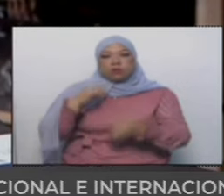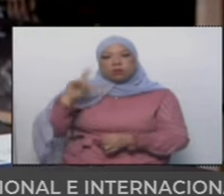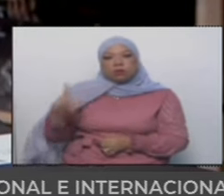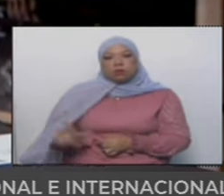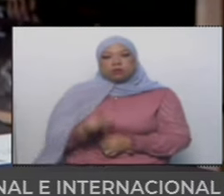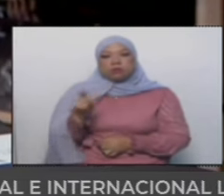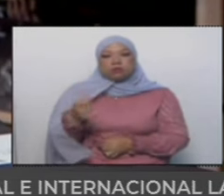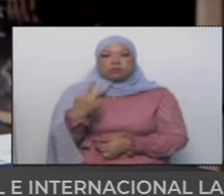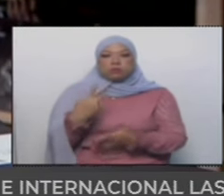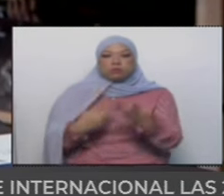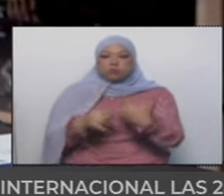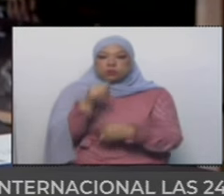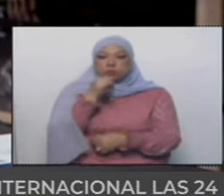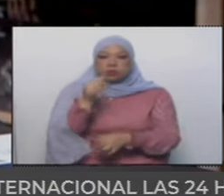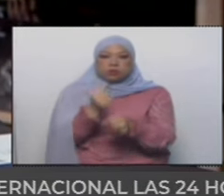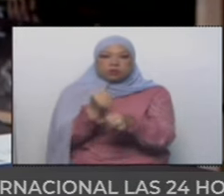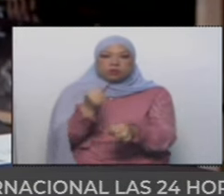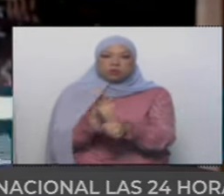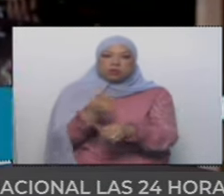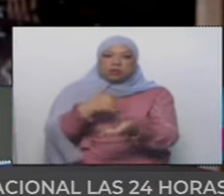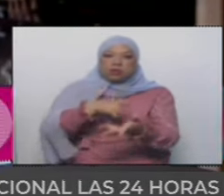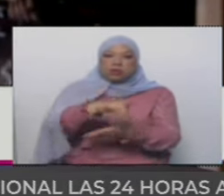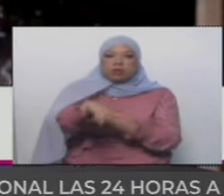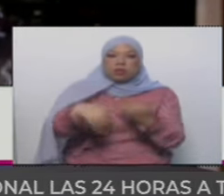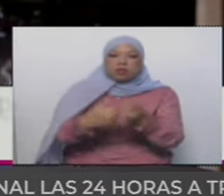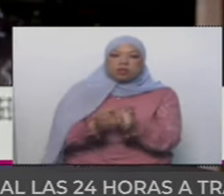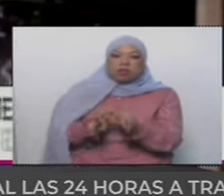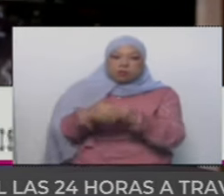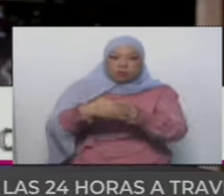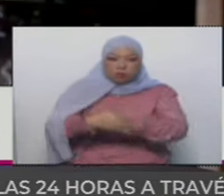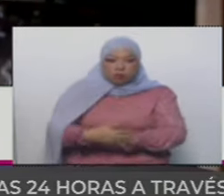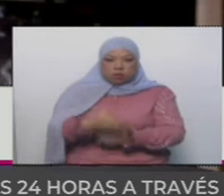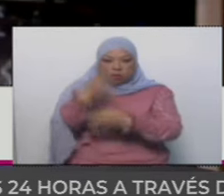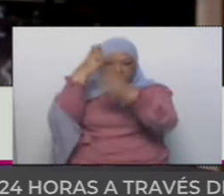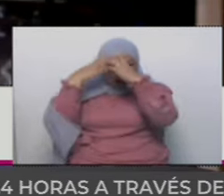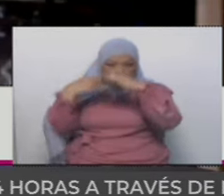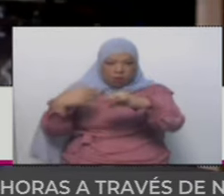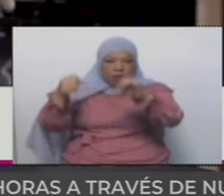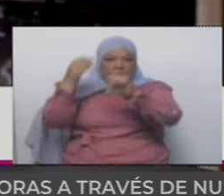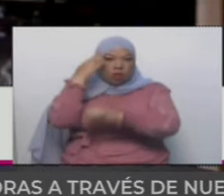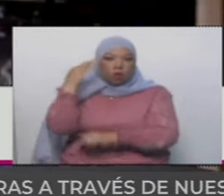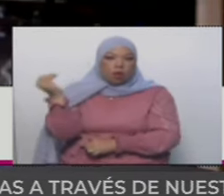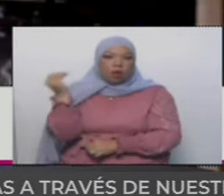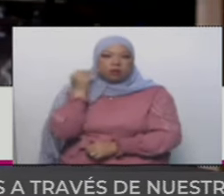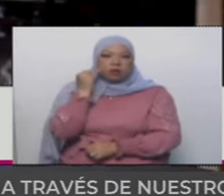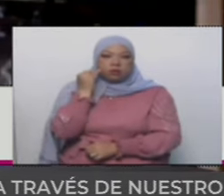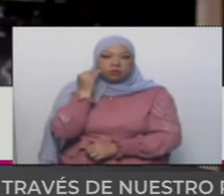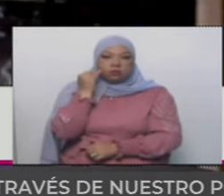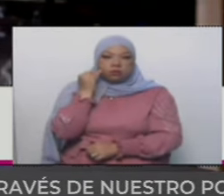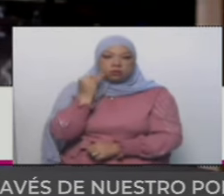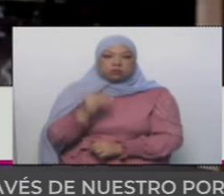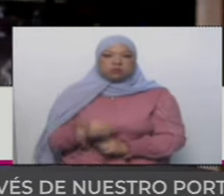casi 29, se fue a esconderse en la embajada de Países Bajos, antigua Holanda.